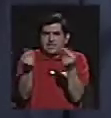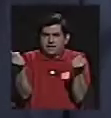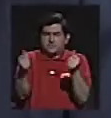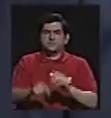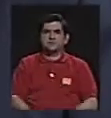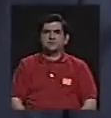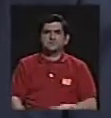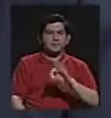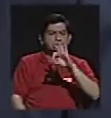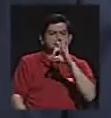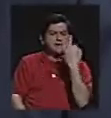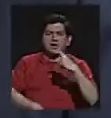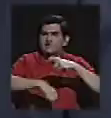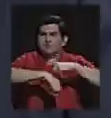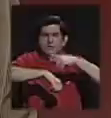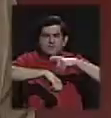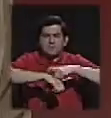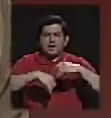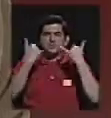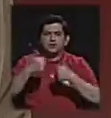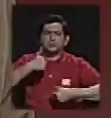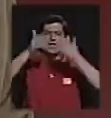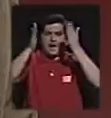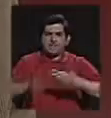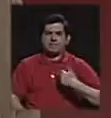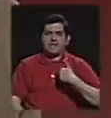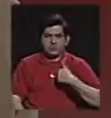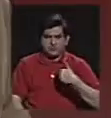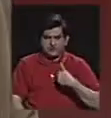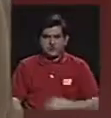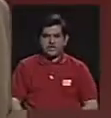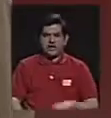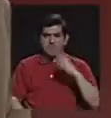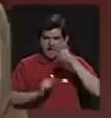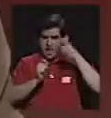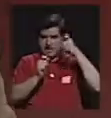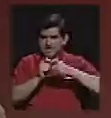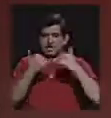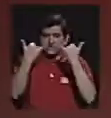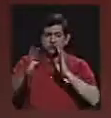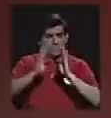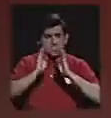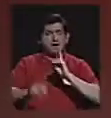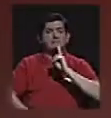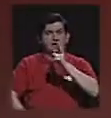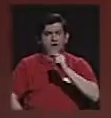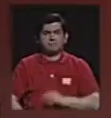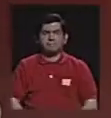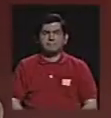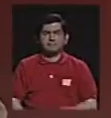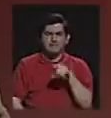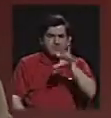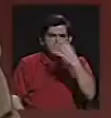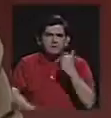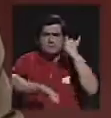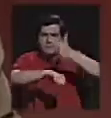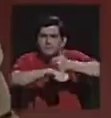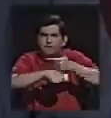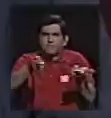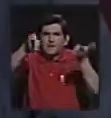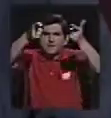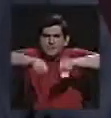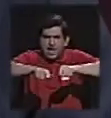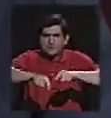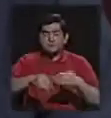digamos, para el momento en el que ya haya candidatos y candidatas definidos y haya que sentarse a hablar en serio. Y planteado así, en el